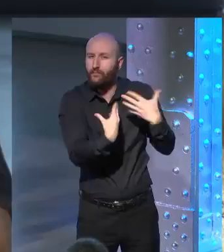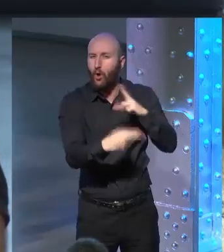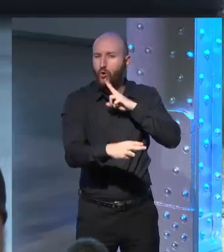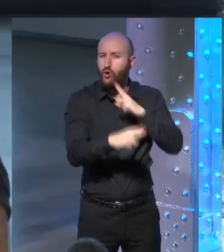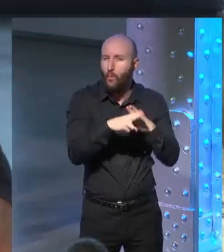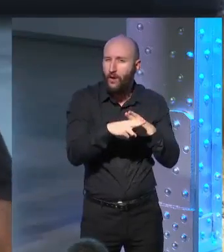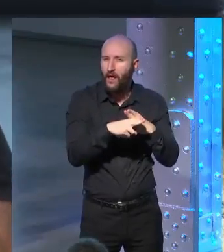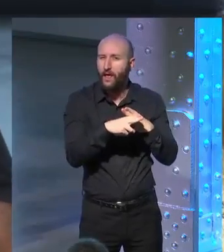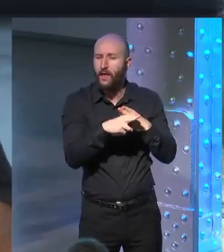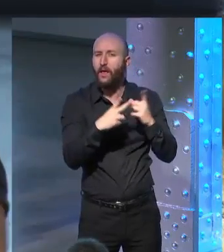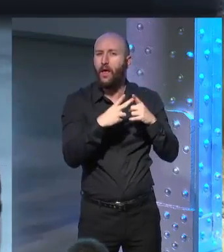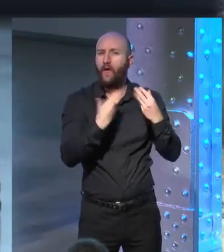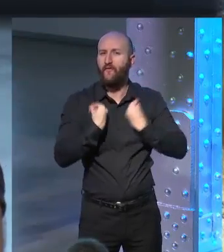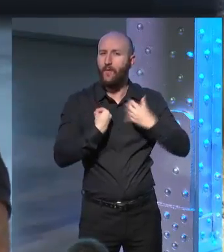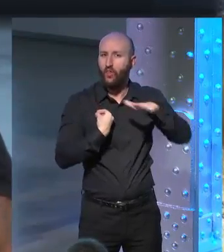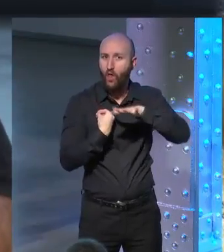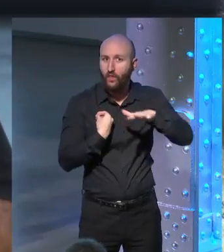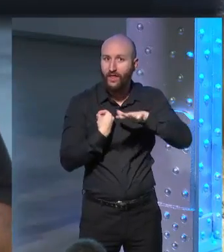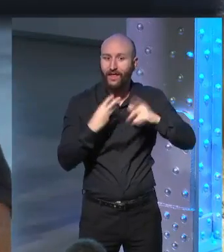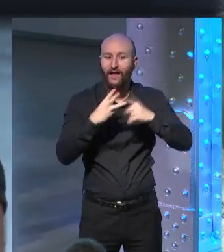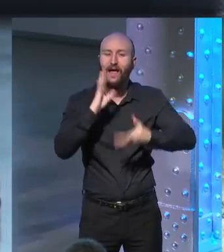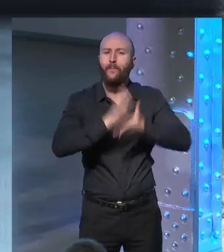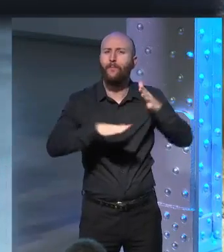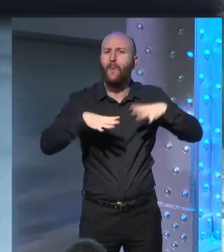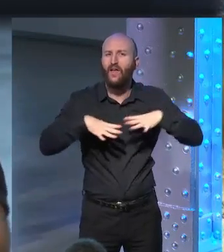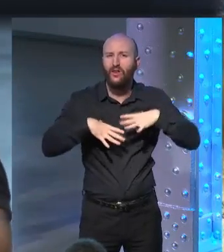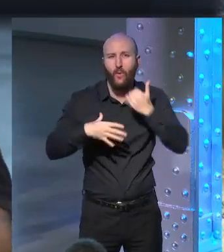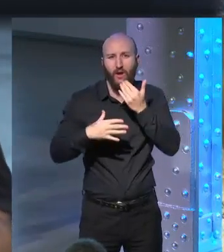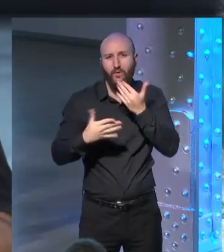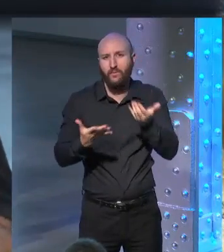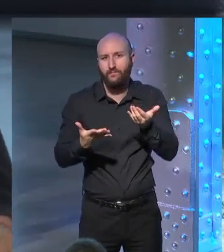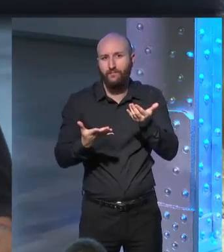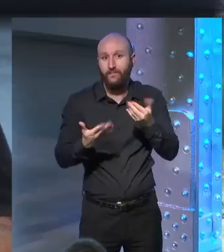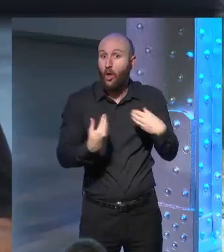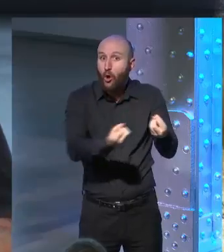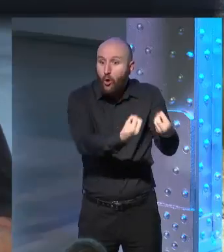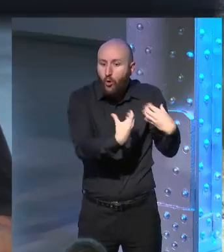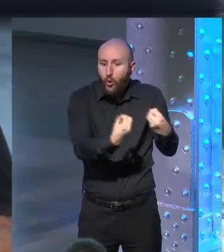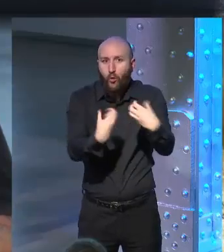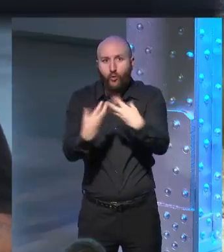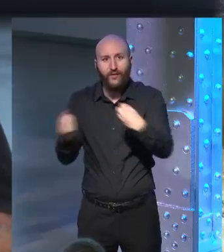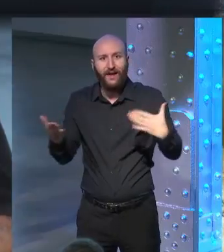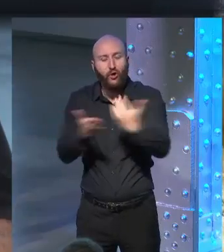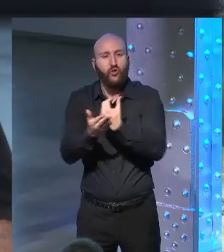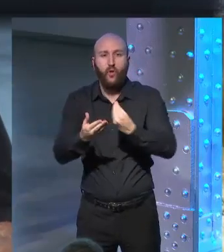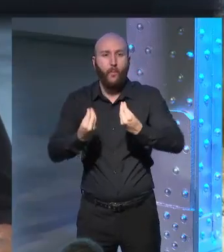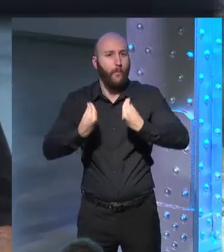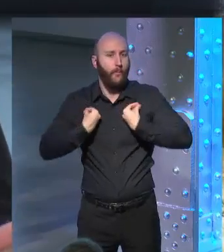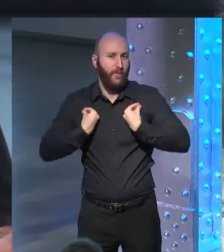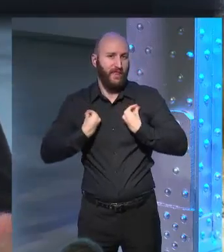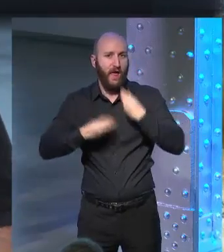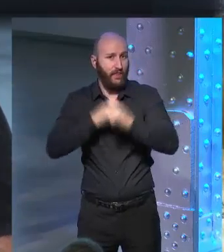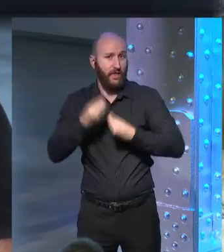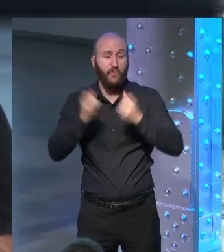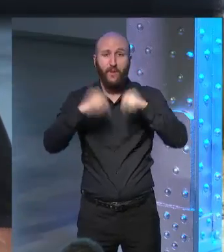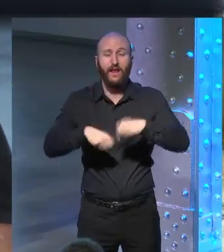llaman, dónde viven, dónde van de vacaciones. O sea, contar lo que todos hacemos en redes sociales. Lo que no hacemos en